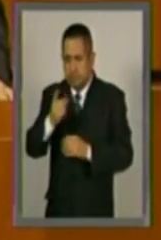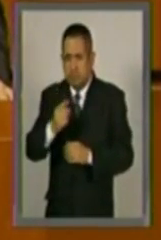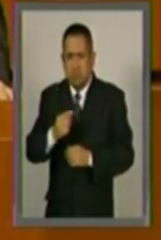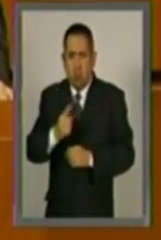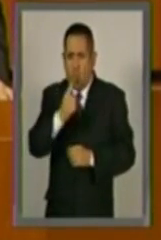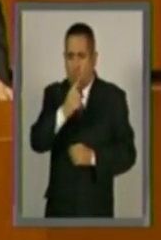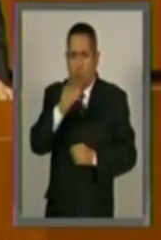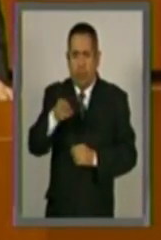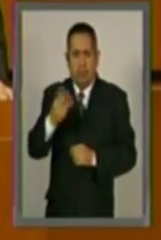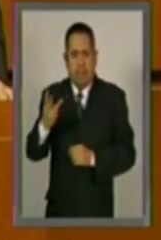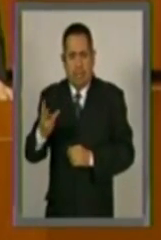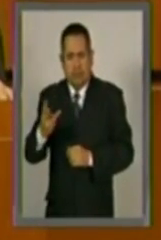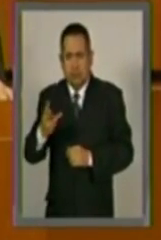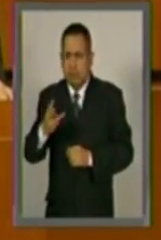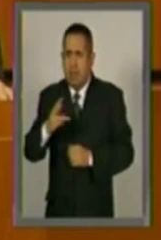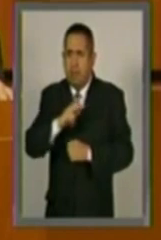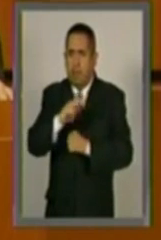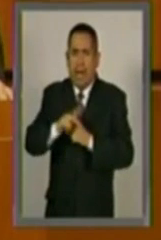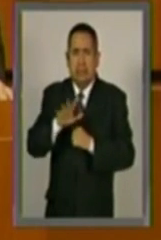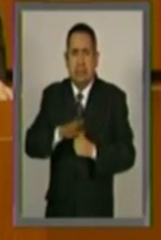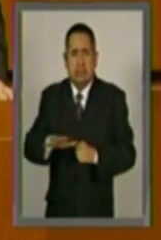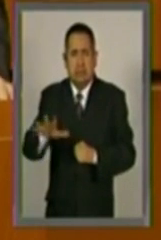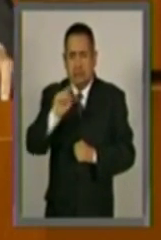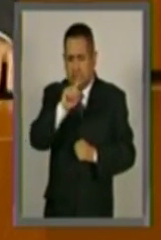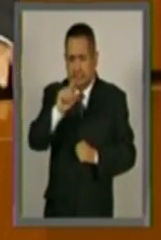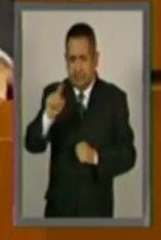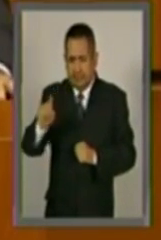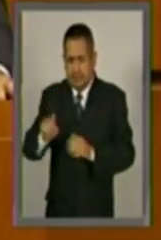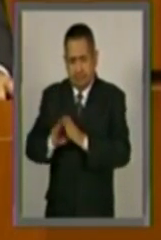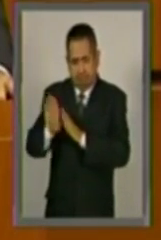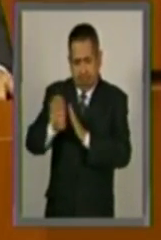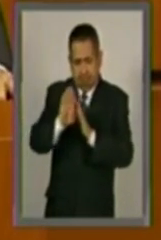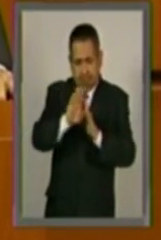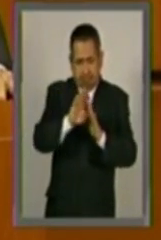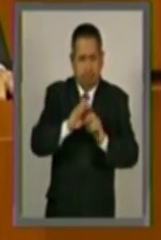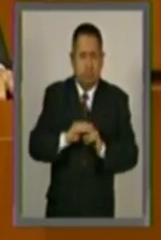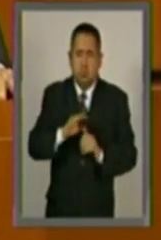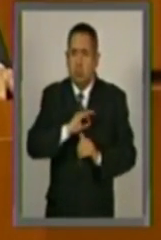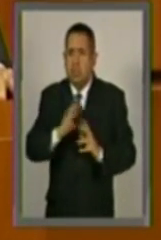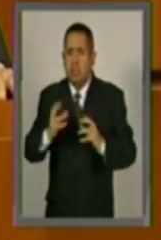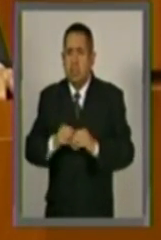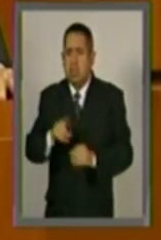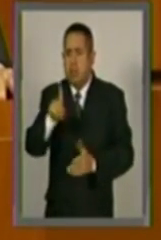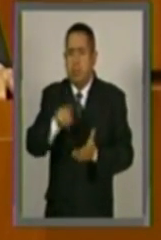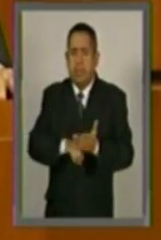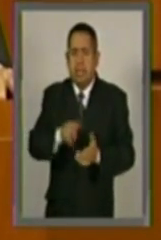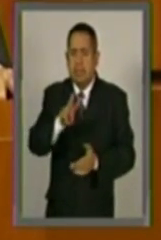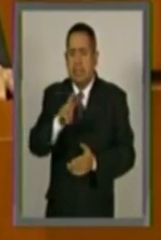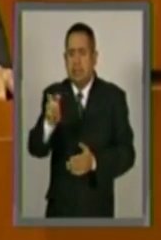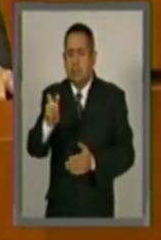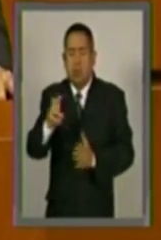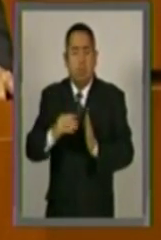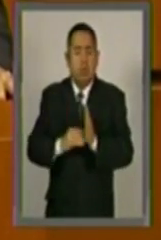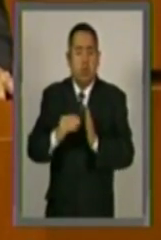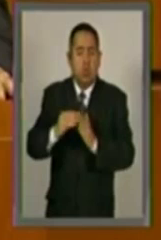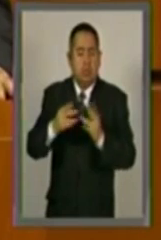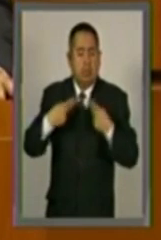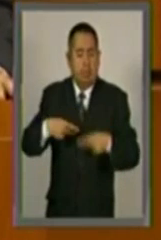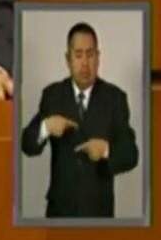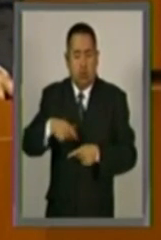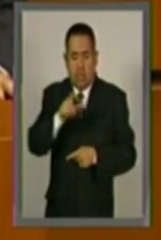tercio de la población en los países de desarrollo es decir alrededor de 1.300 millones de